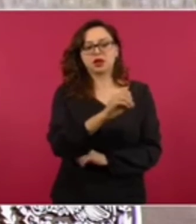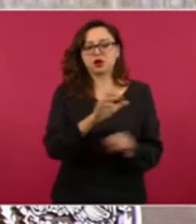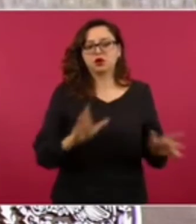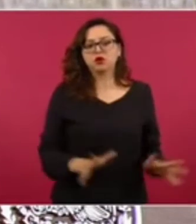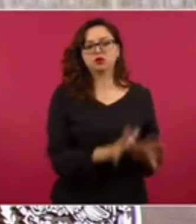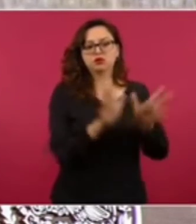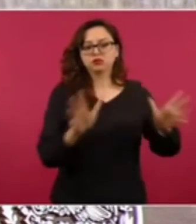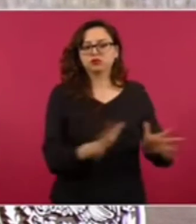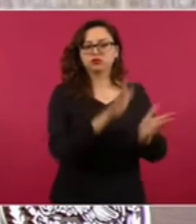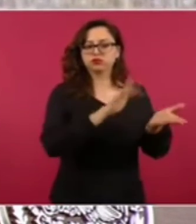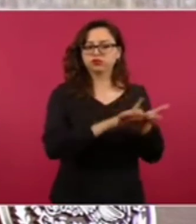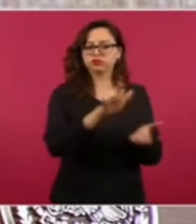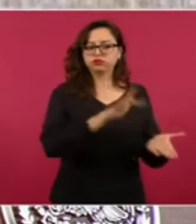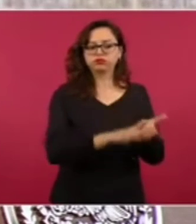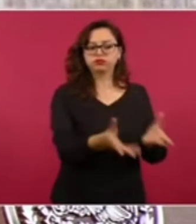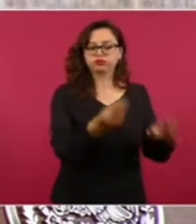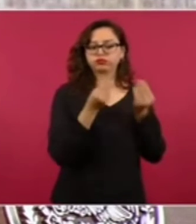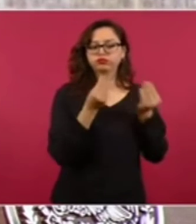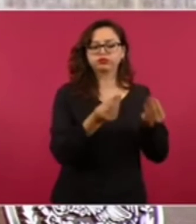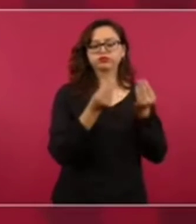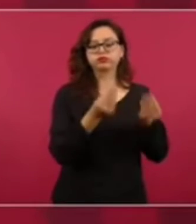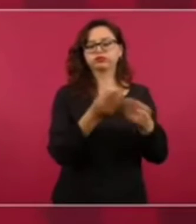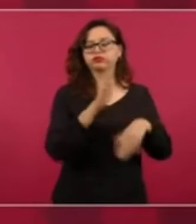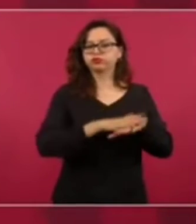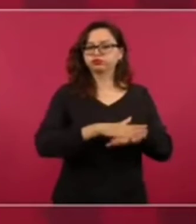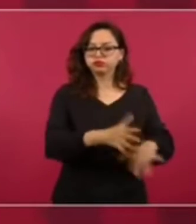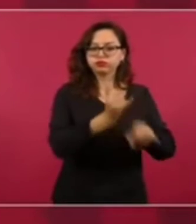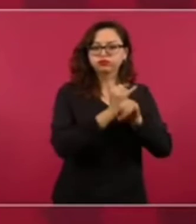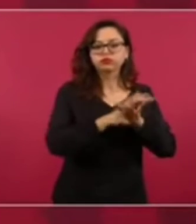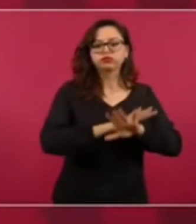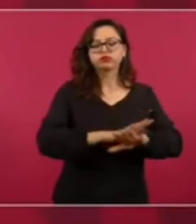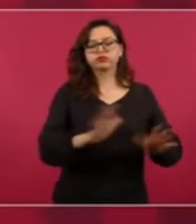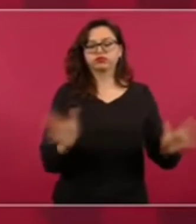unos días grabé un mensaje